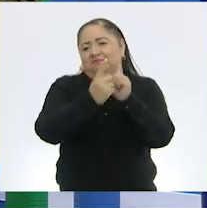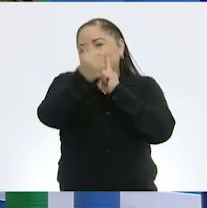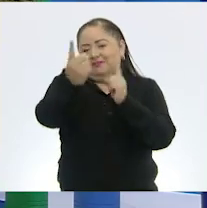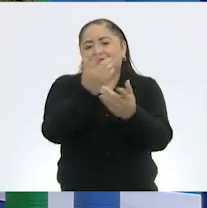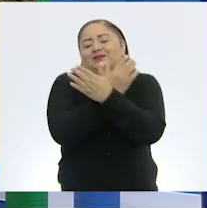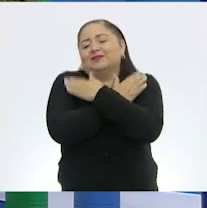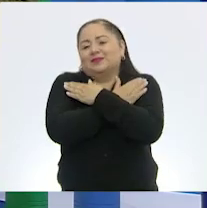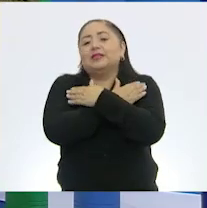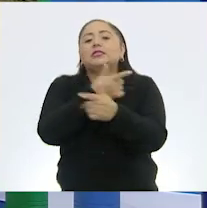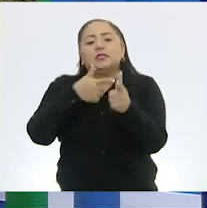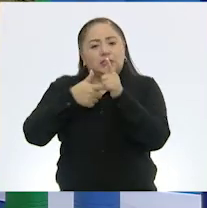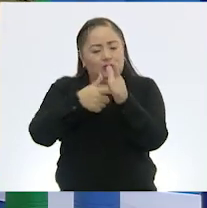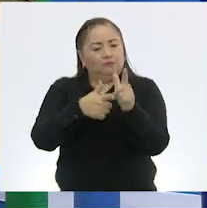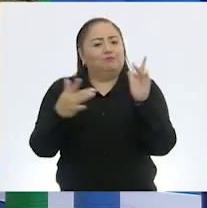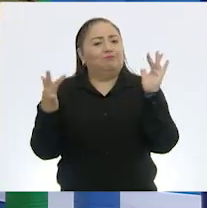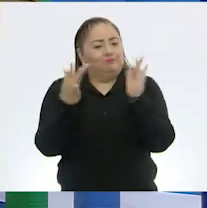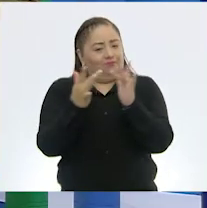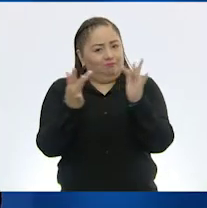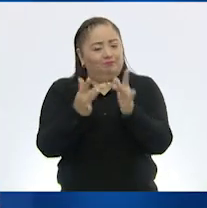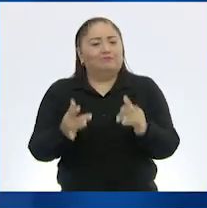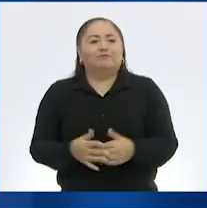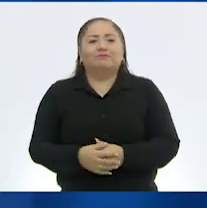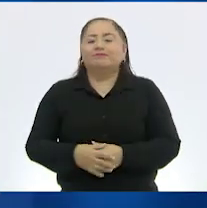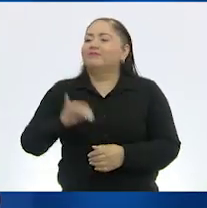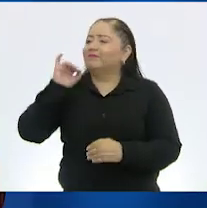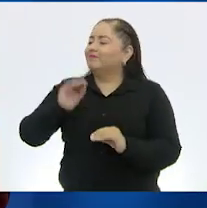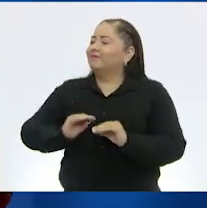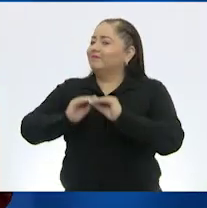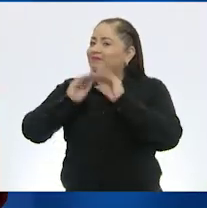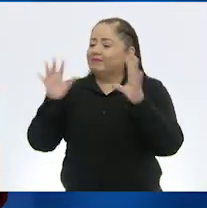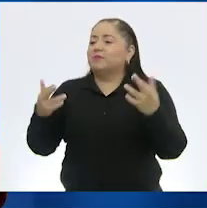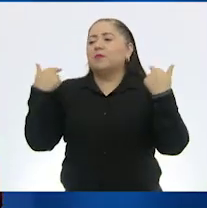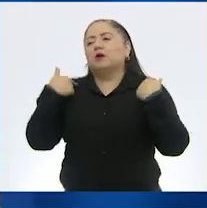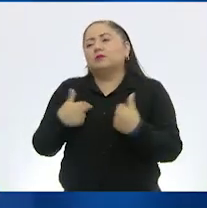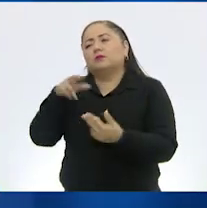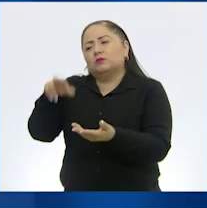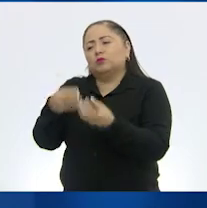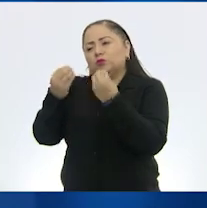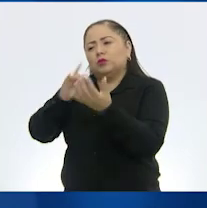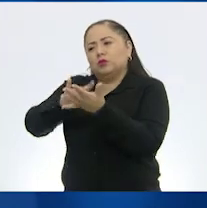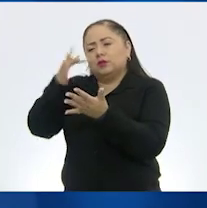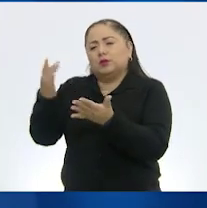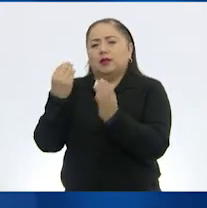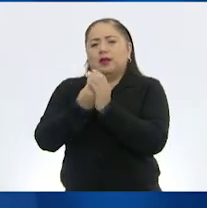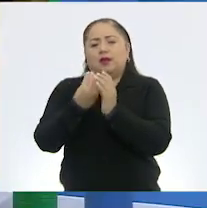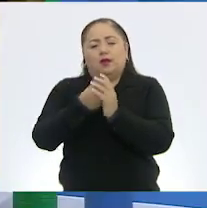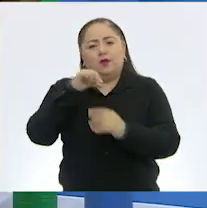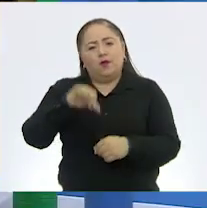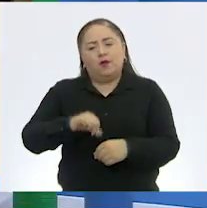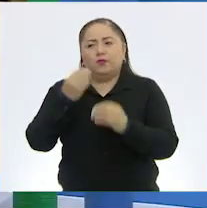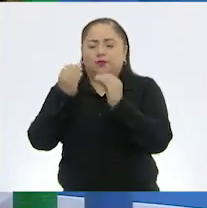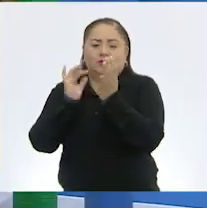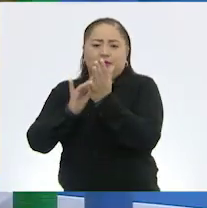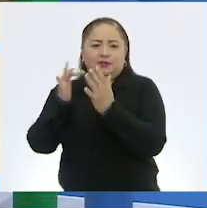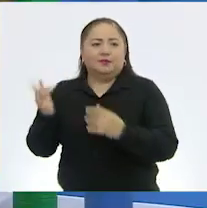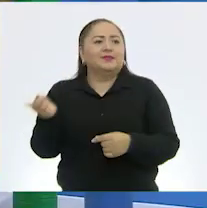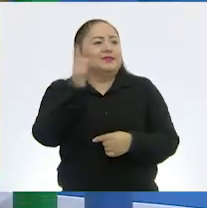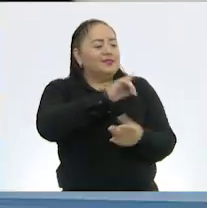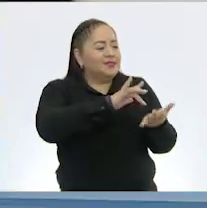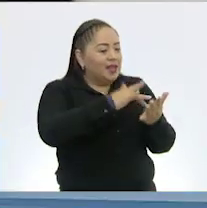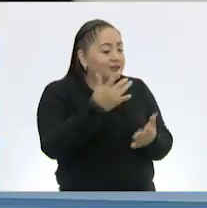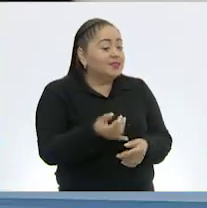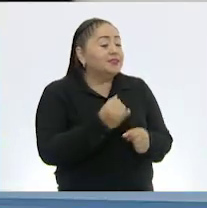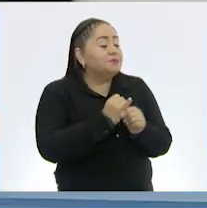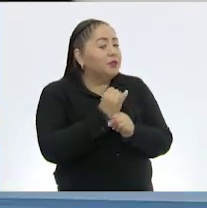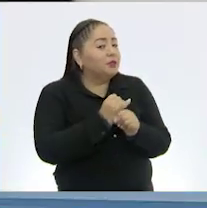distancia y seguimos en contacto. Claro que sí. Maestra, le agradecemos la clase de hoy. Muchísimas gracias, maestra Noemí. Gracias, Raulito.